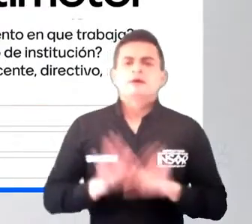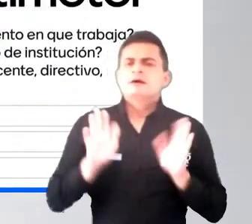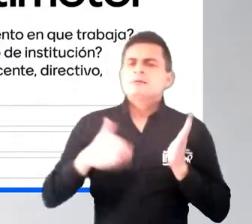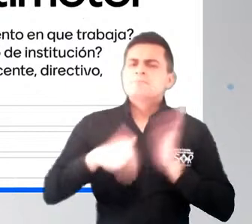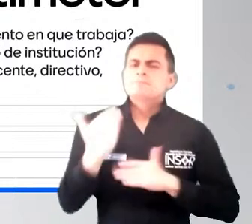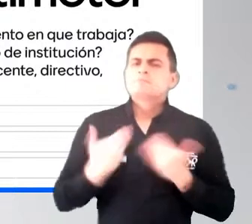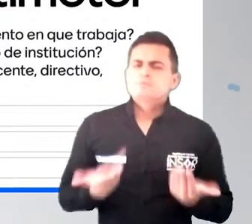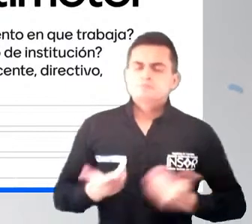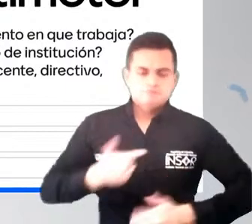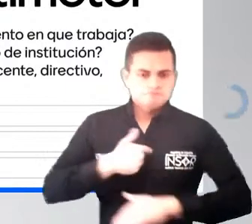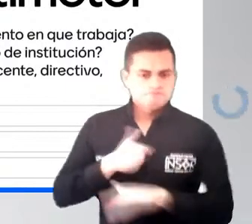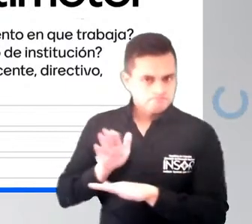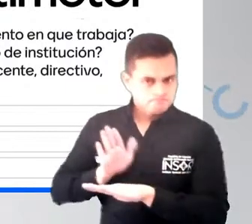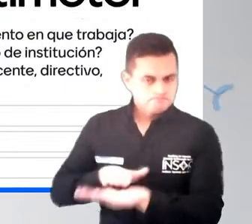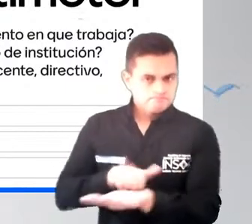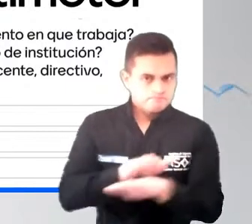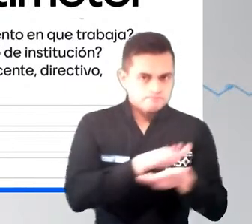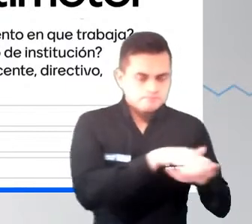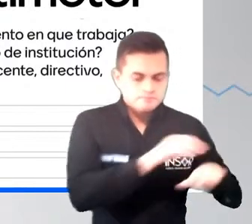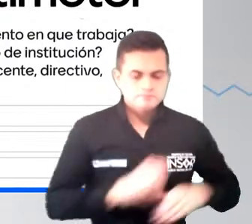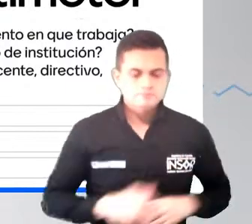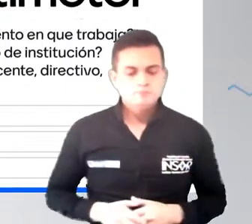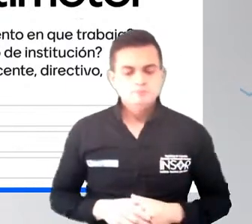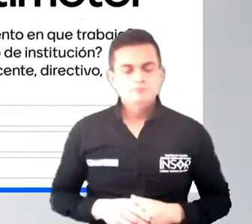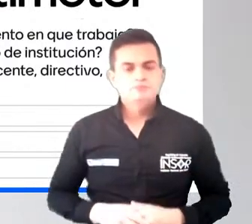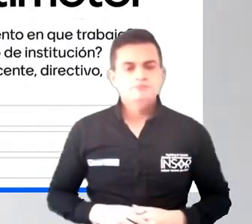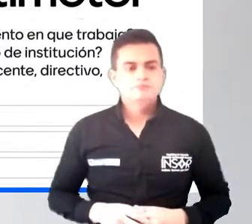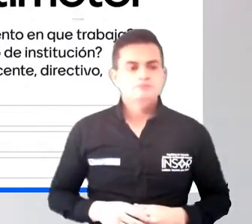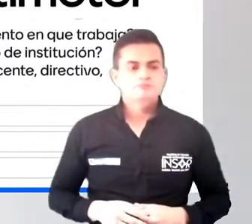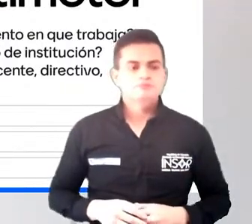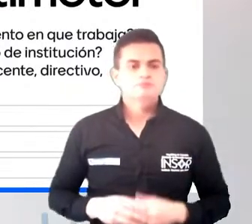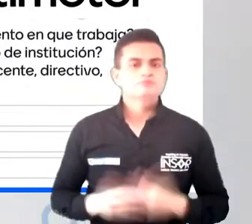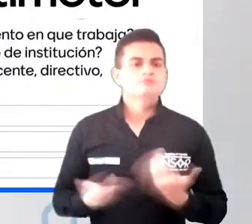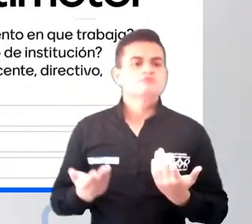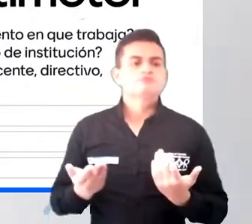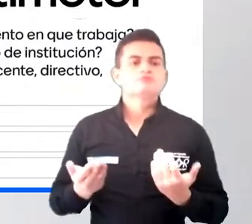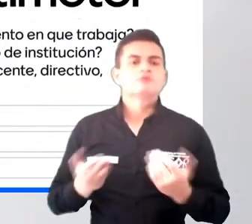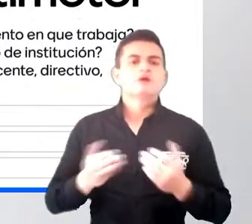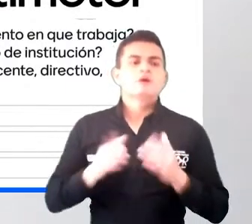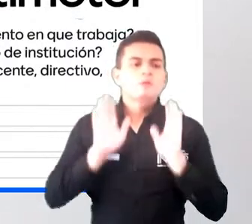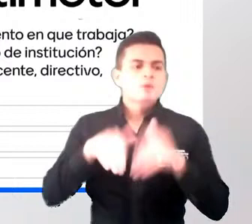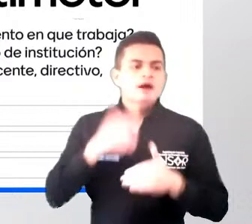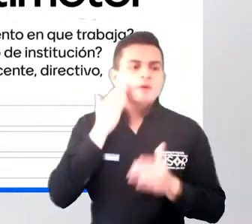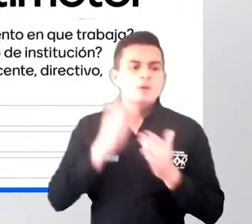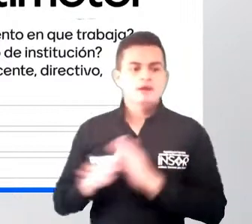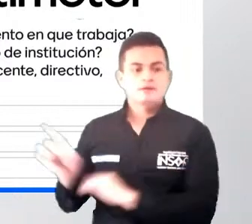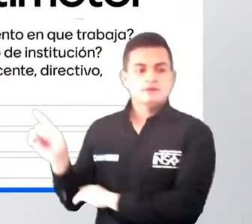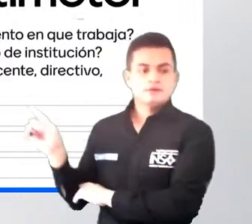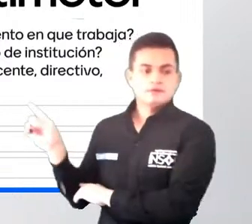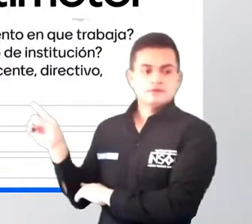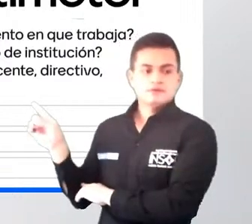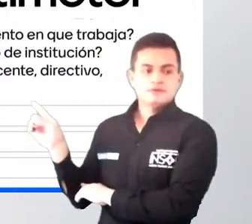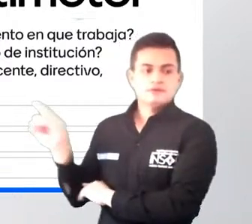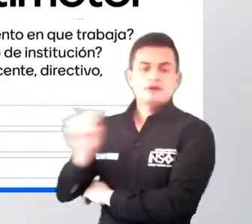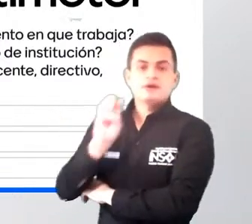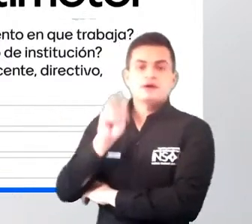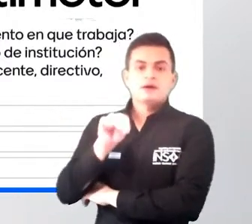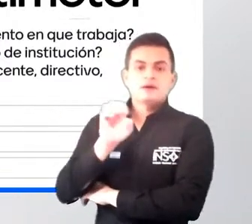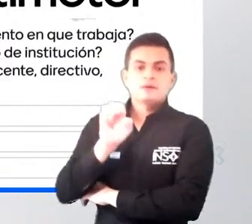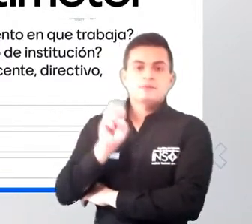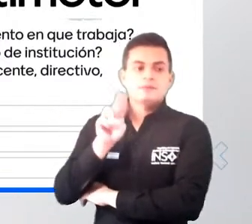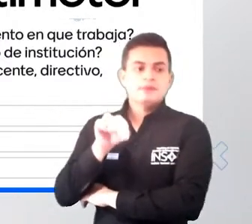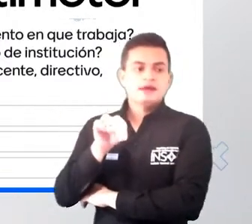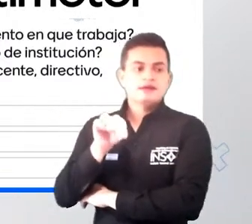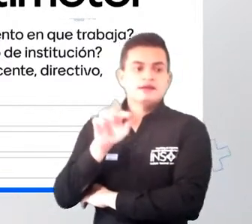que fueran, digamos, entrando a Mentimeter y con ese número trataran